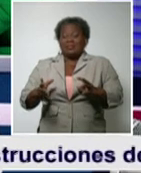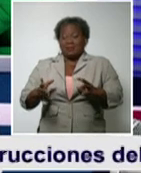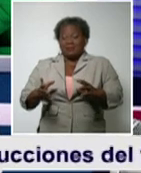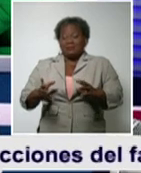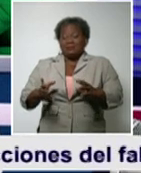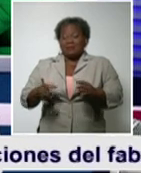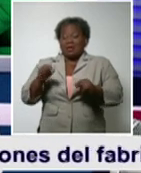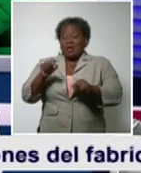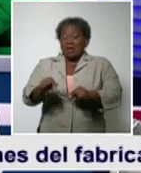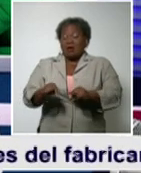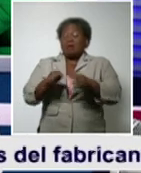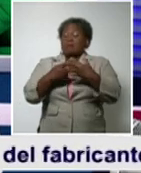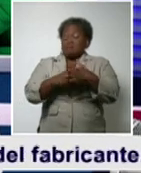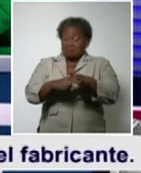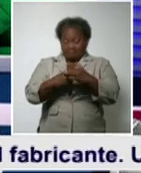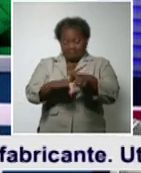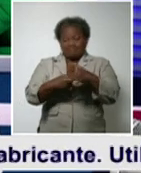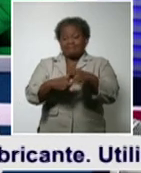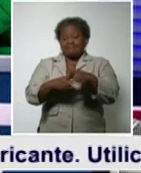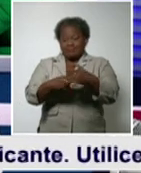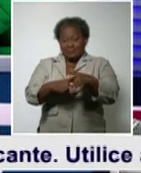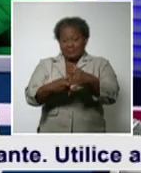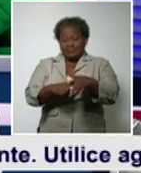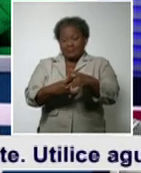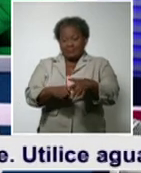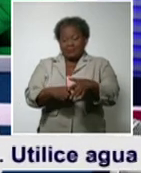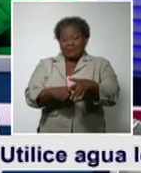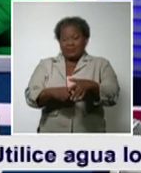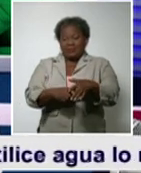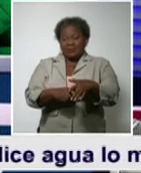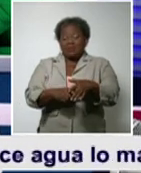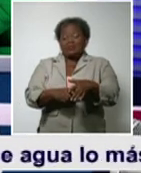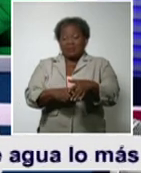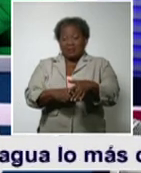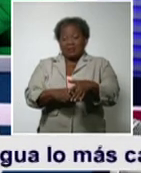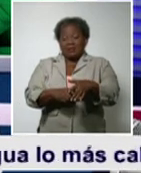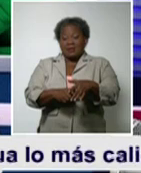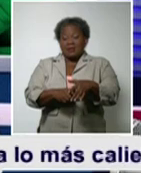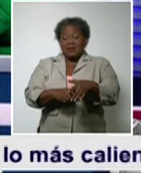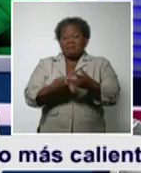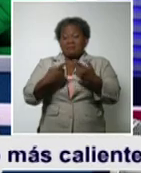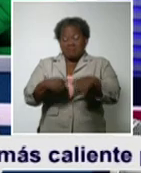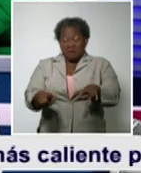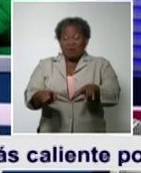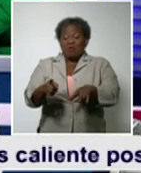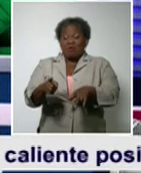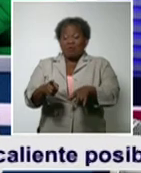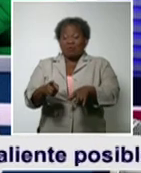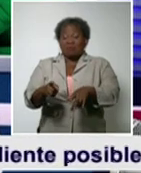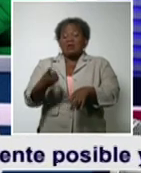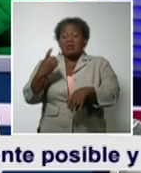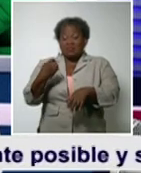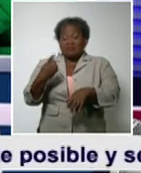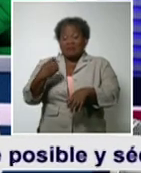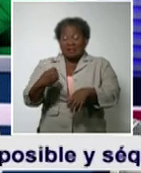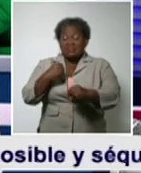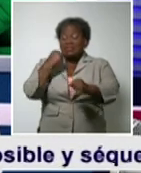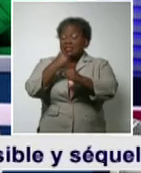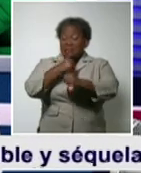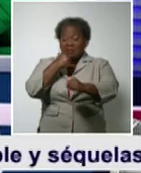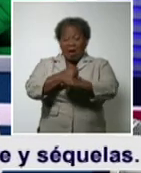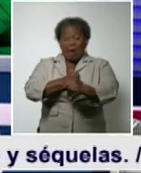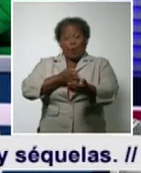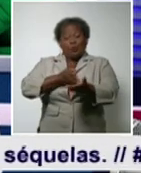vamos a resolverla, pero indiscutiblemente lleva todavía mucho trabajo,